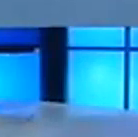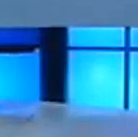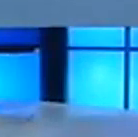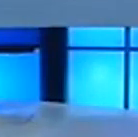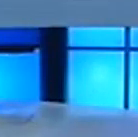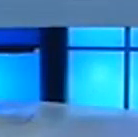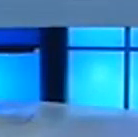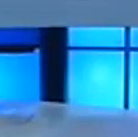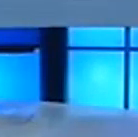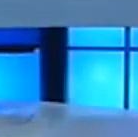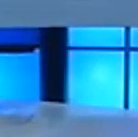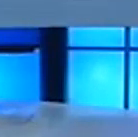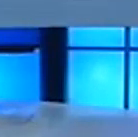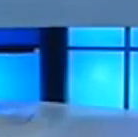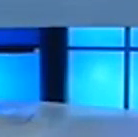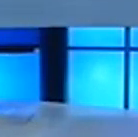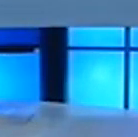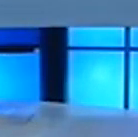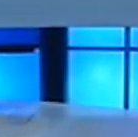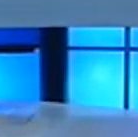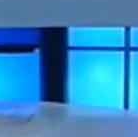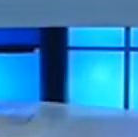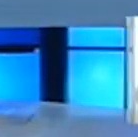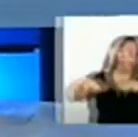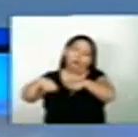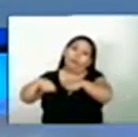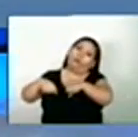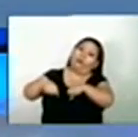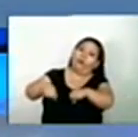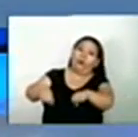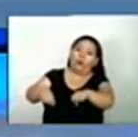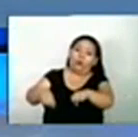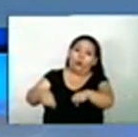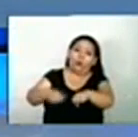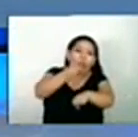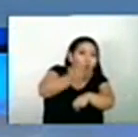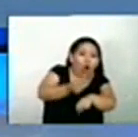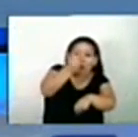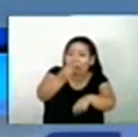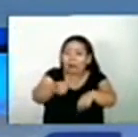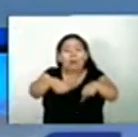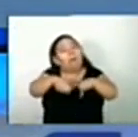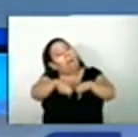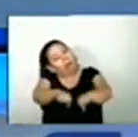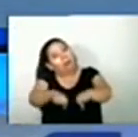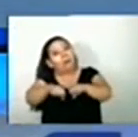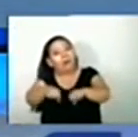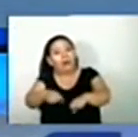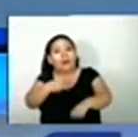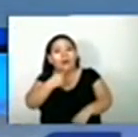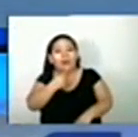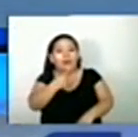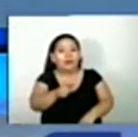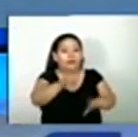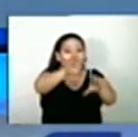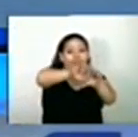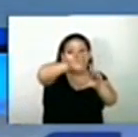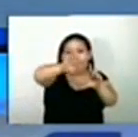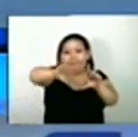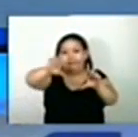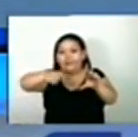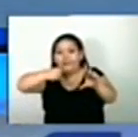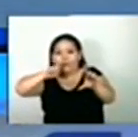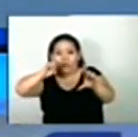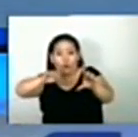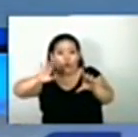Continuamos con más información. Al menos un motociclista falleció o fallece cada día en percances viales. Esto según algunas estadísticas brindadas por